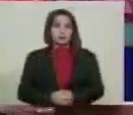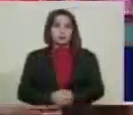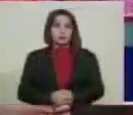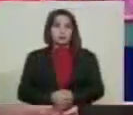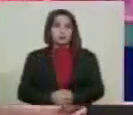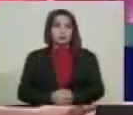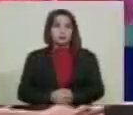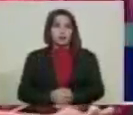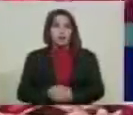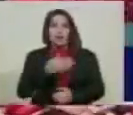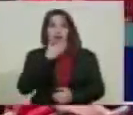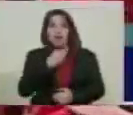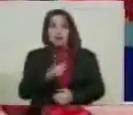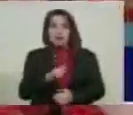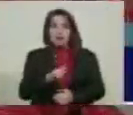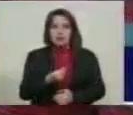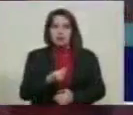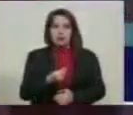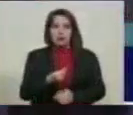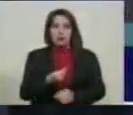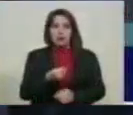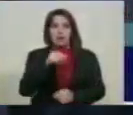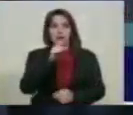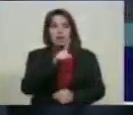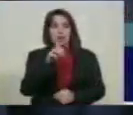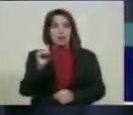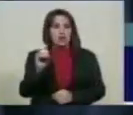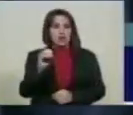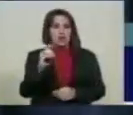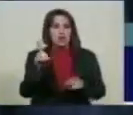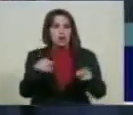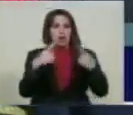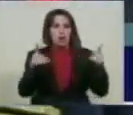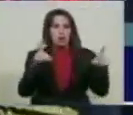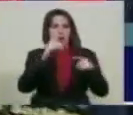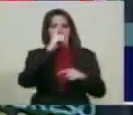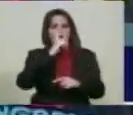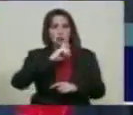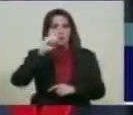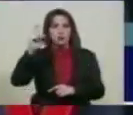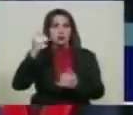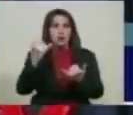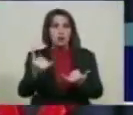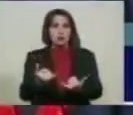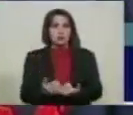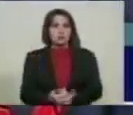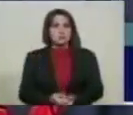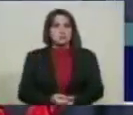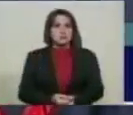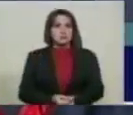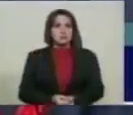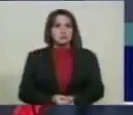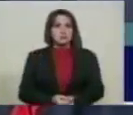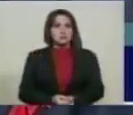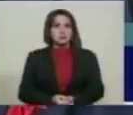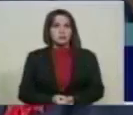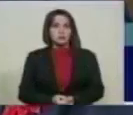Y en diciembre, 10 de diciembre, se cumplirá un año ya de la